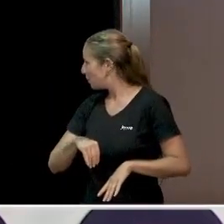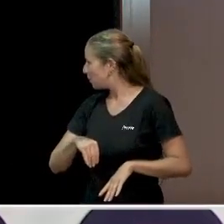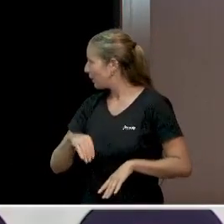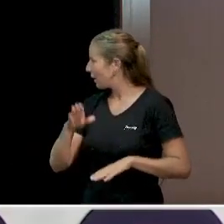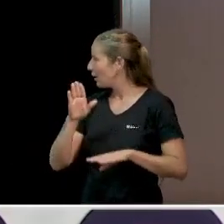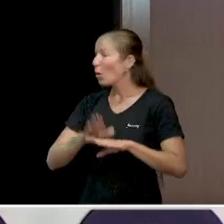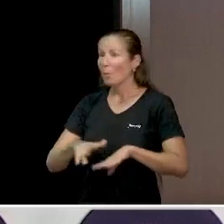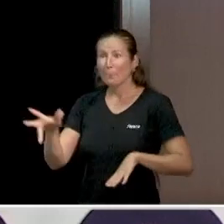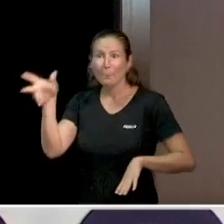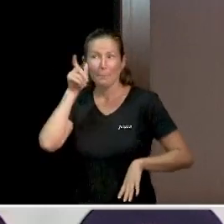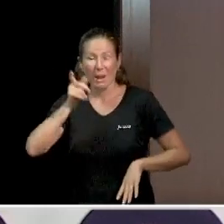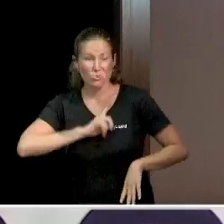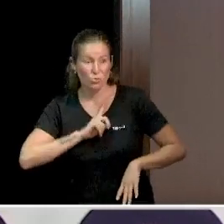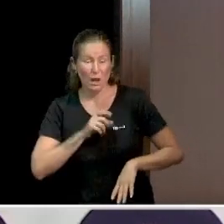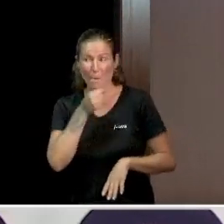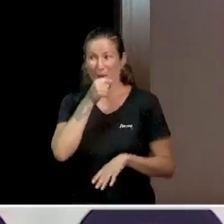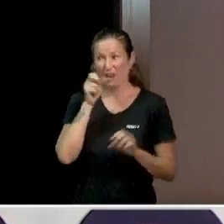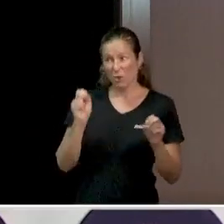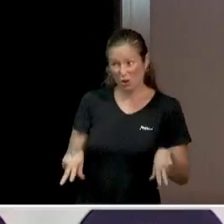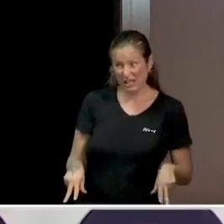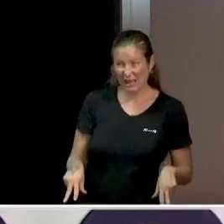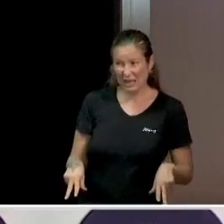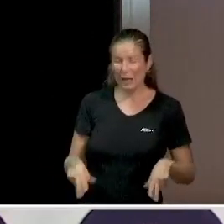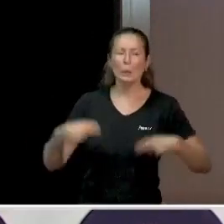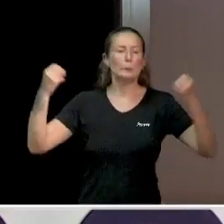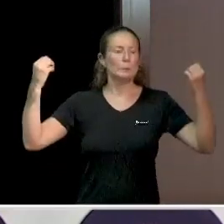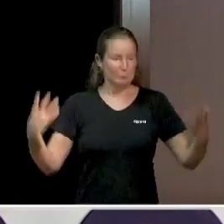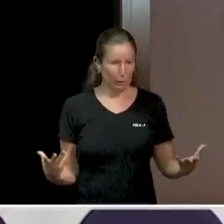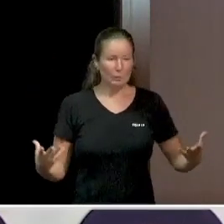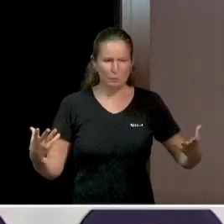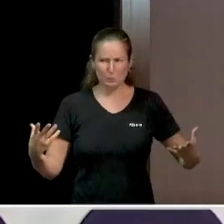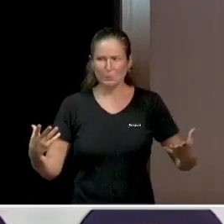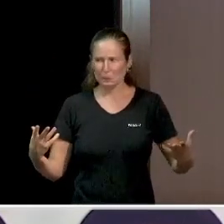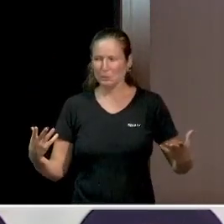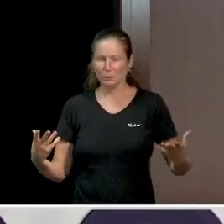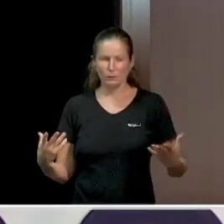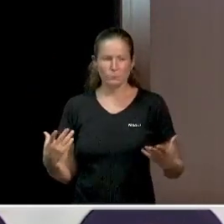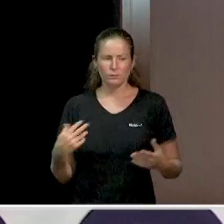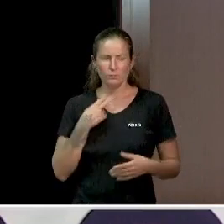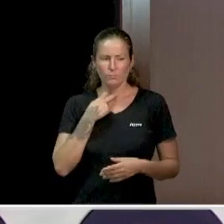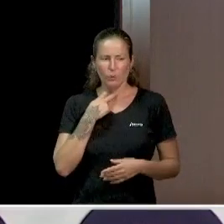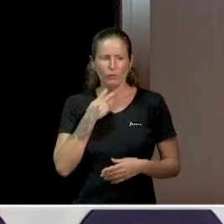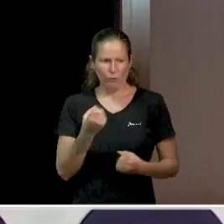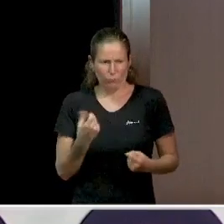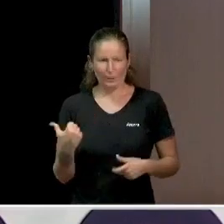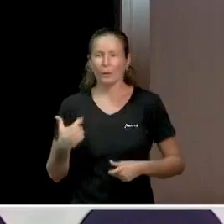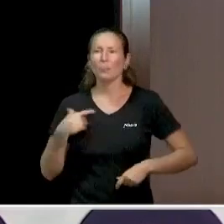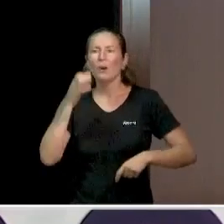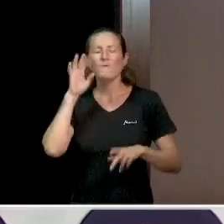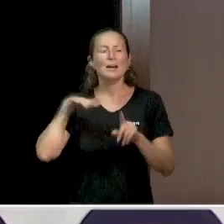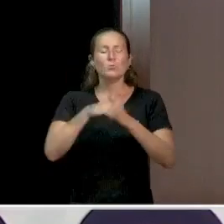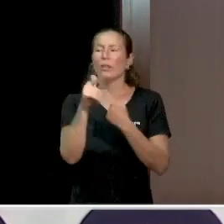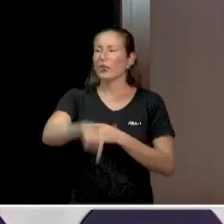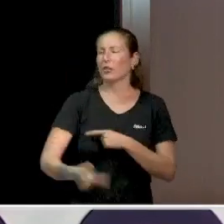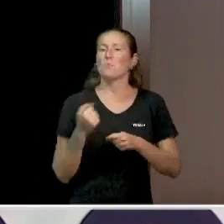que usted me escuche, si le hago un poco la voz. Bien, la cuestión es que esta situación de la pandemia nos ha desbordado